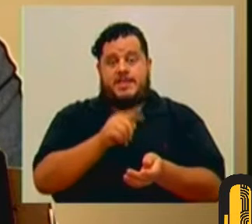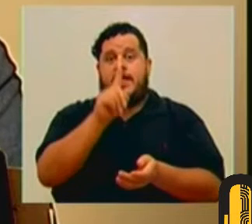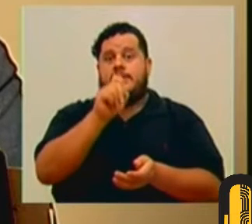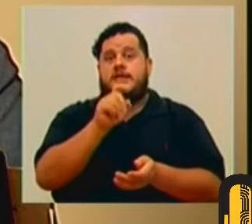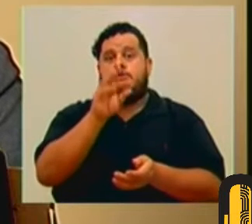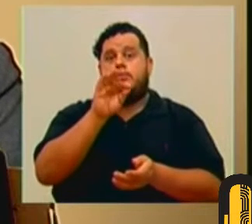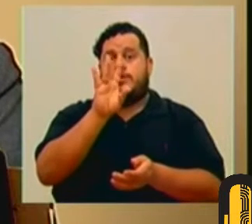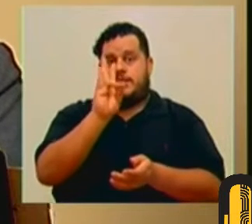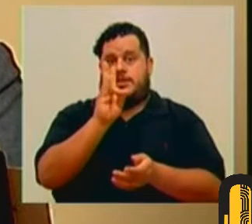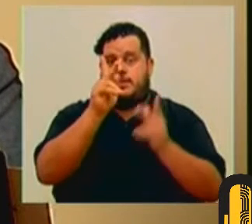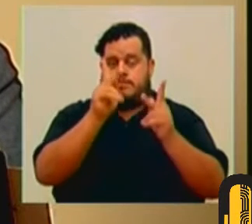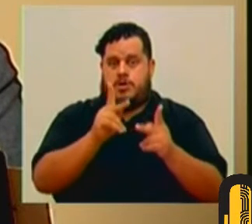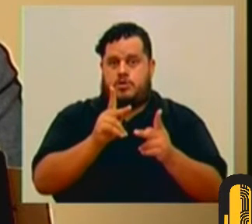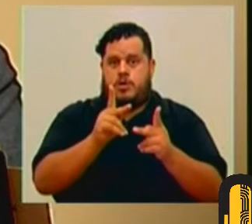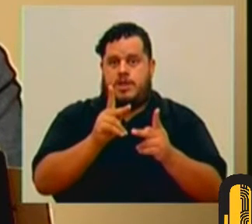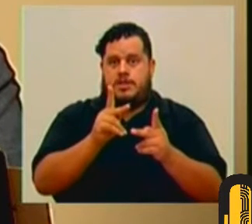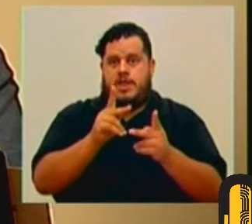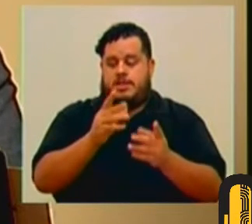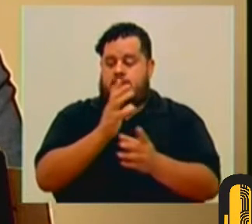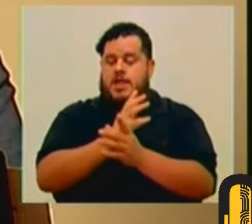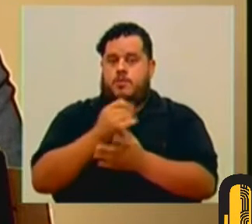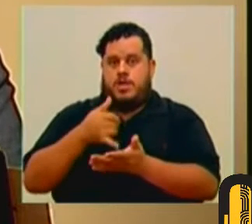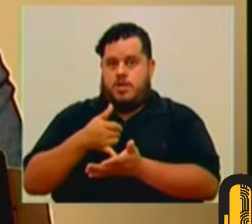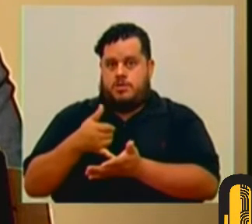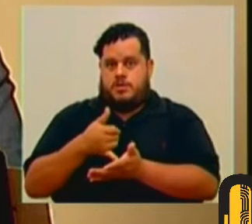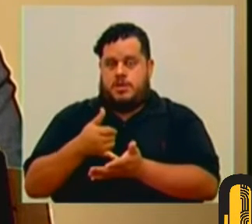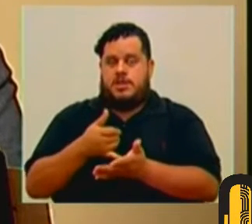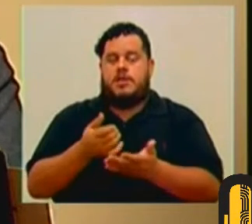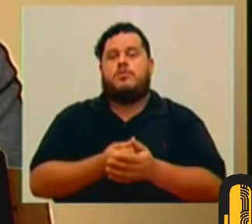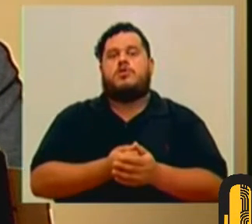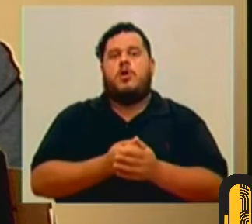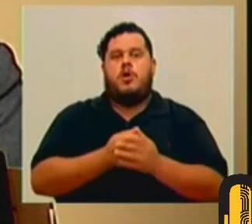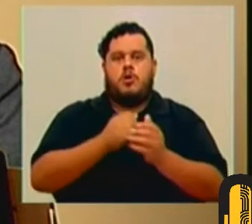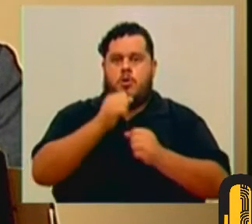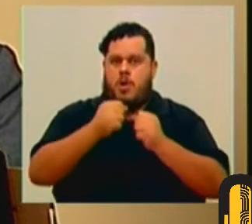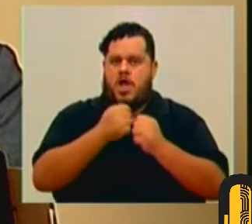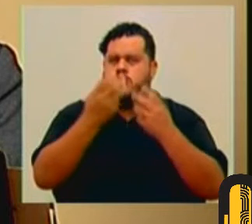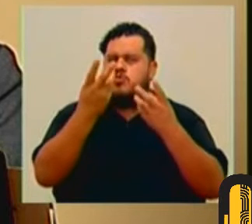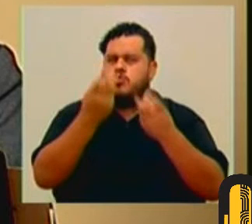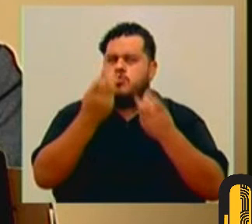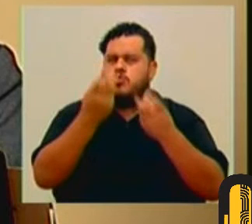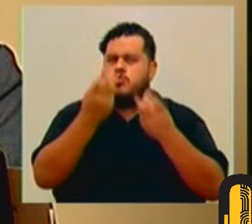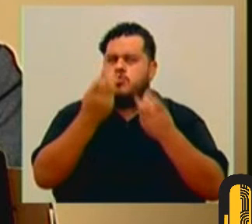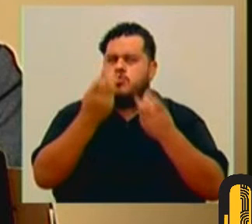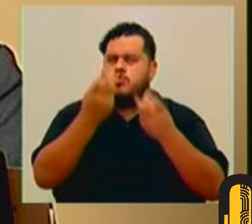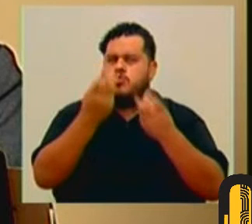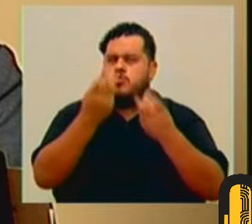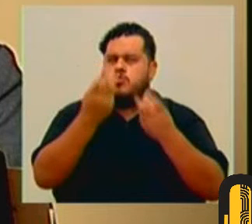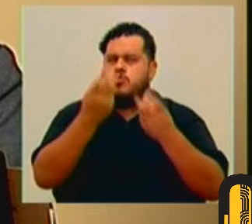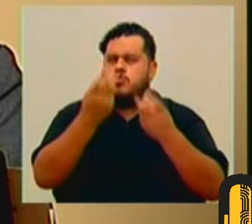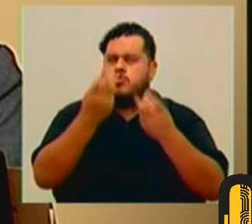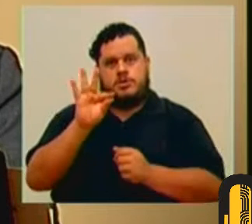197 de ellas en cuidados intensivos con un rango de edad de 1.